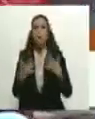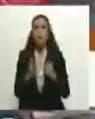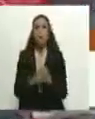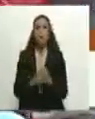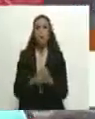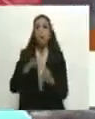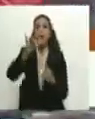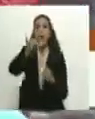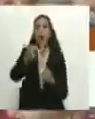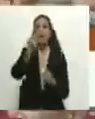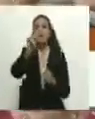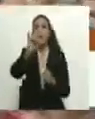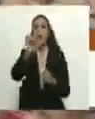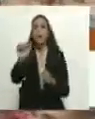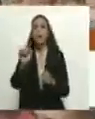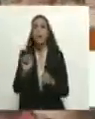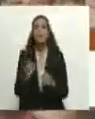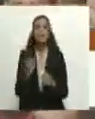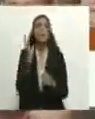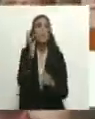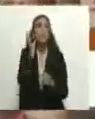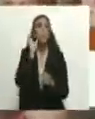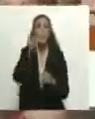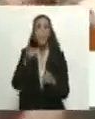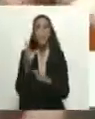Yanil Bermúdez, jefa de UVC.